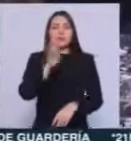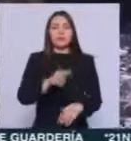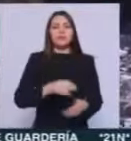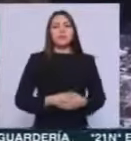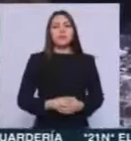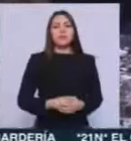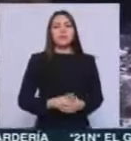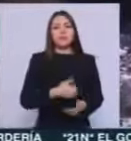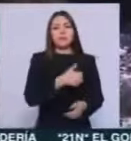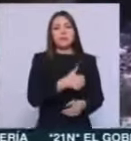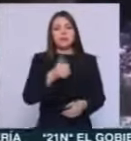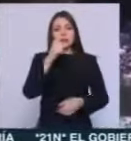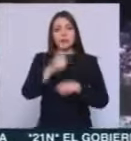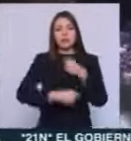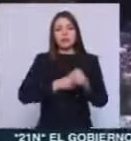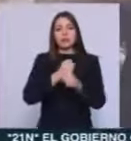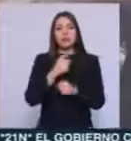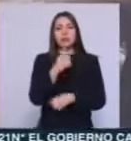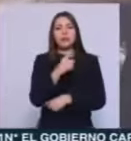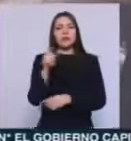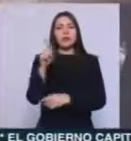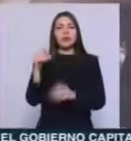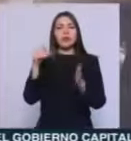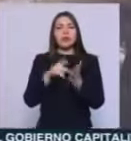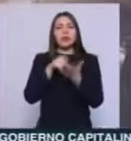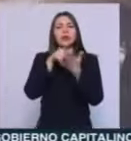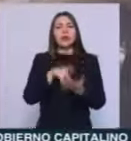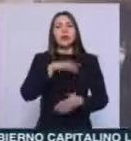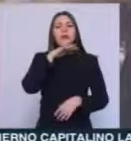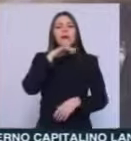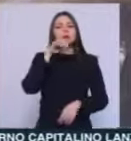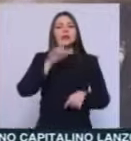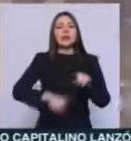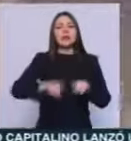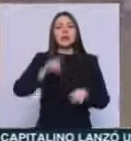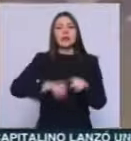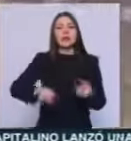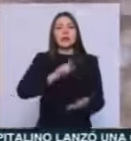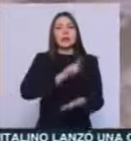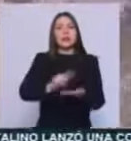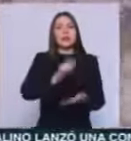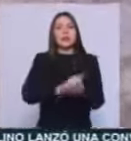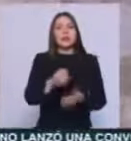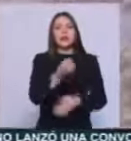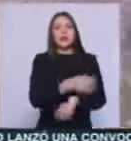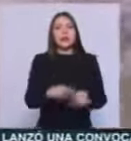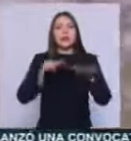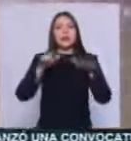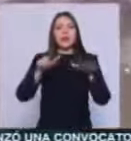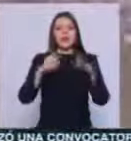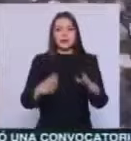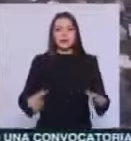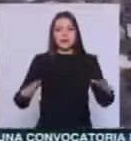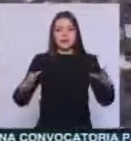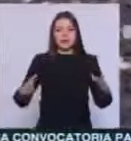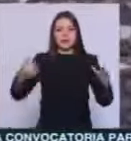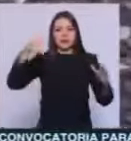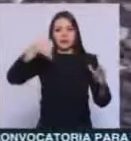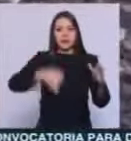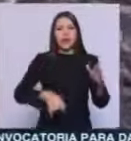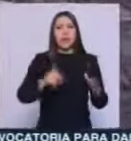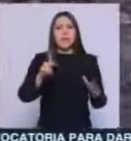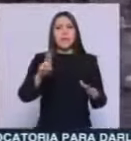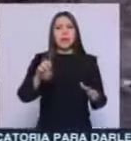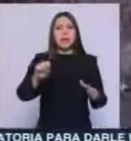Al año, 170,000 toneladas de basura son retiradas de las 17 presas que existen en la Ciudad de México. La